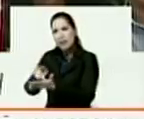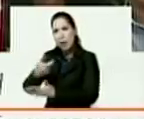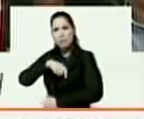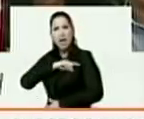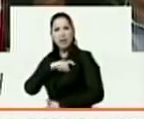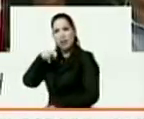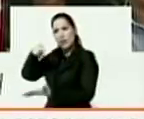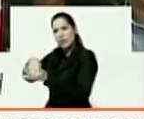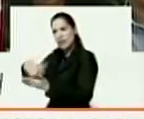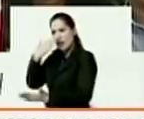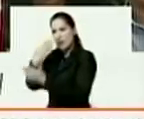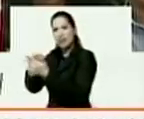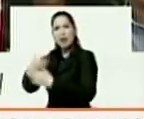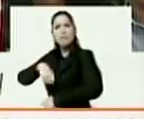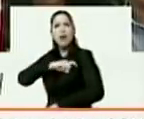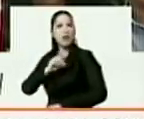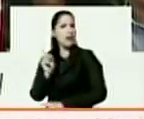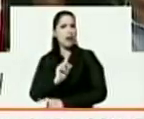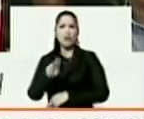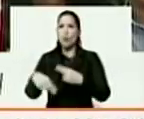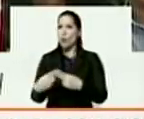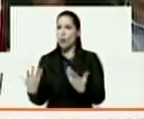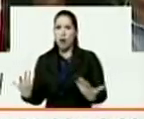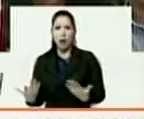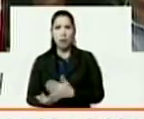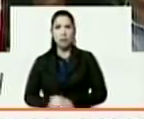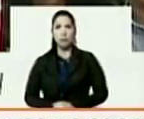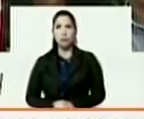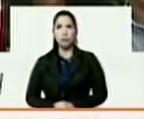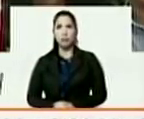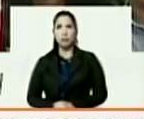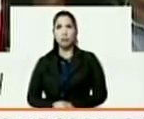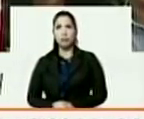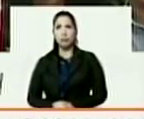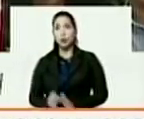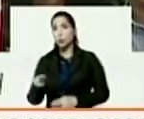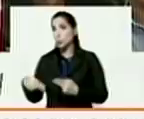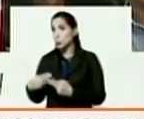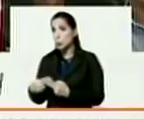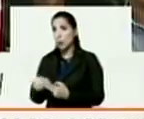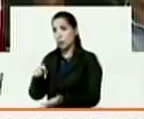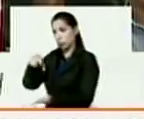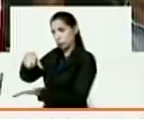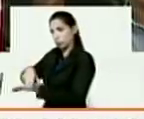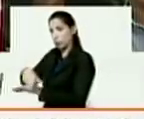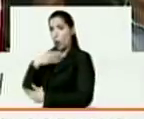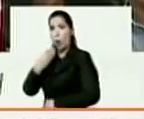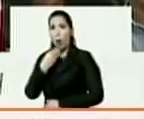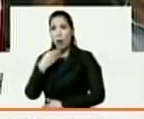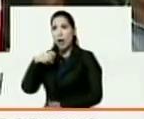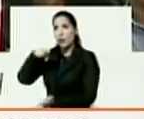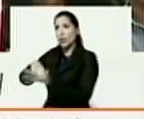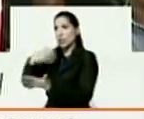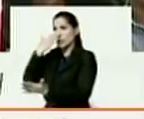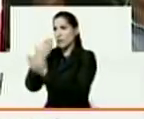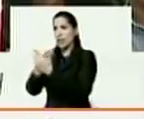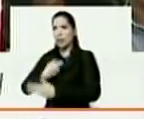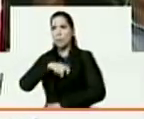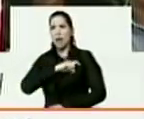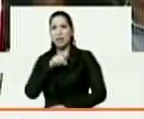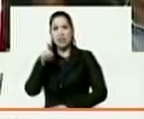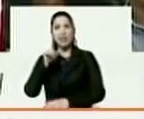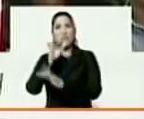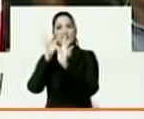españa jamás iríamos arrodillarnos un joven desarrollarse en españa puede ser la